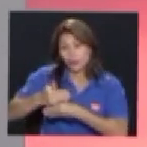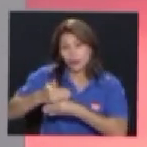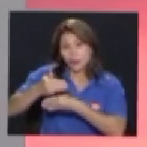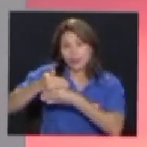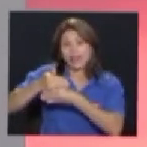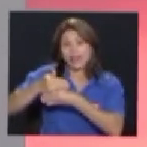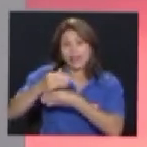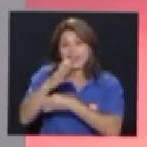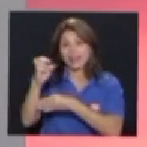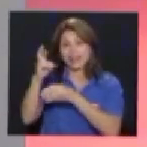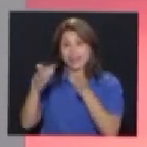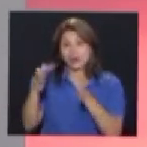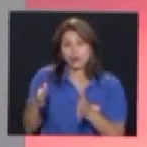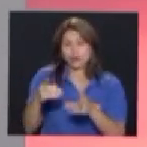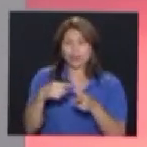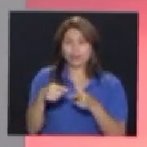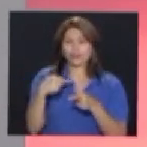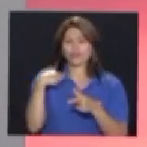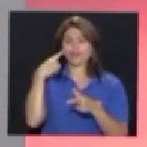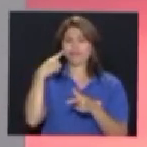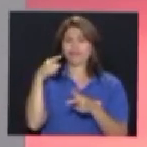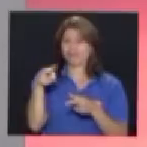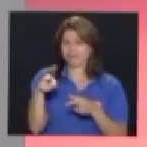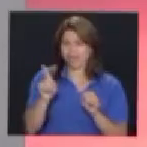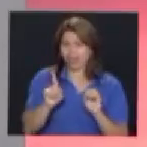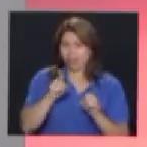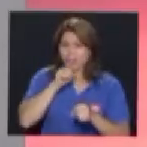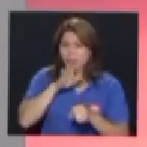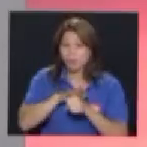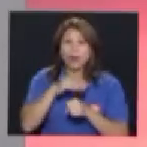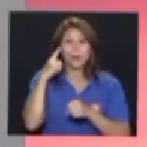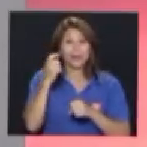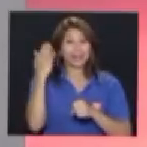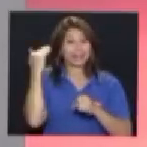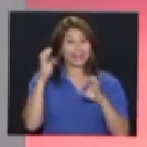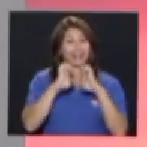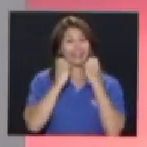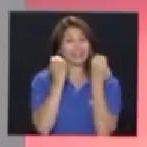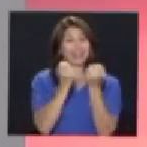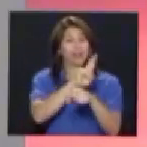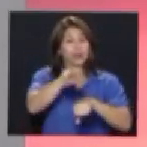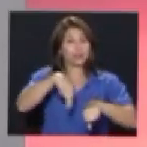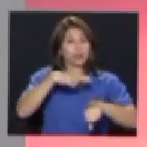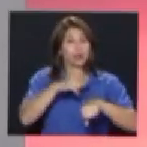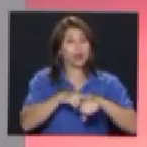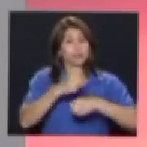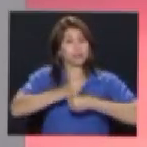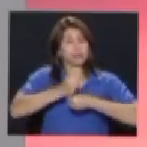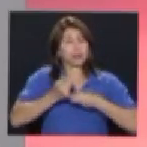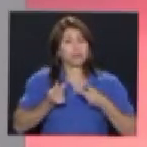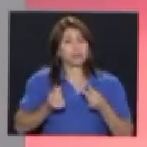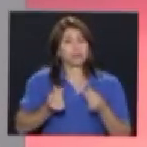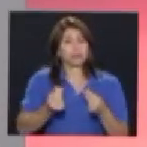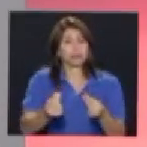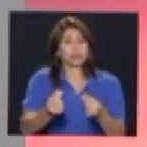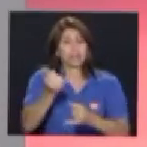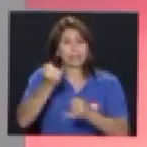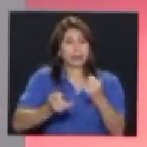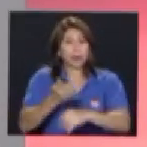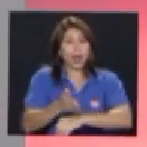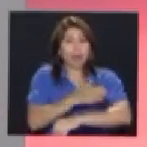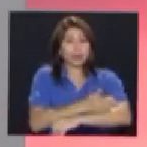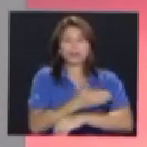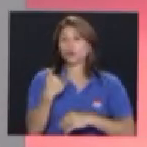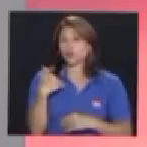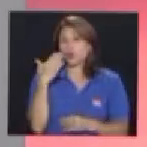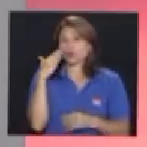porque el estadio se terminó antes de lo que estaba previsto. Yo no sé con el puente del